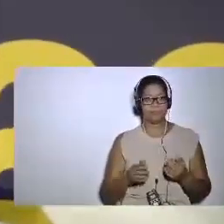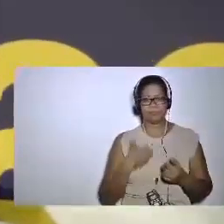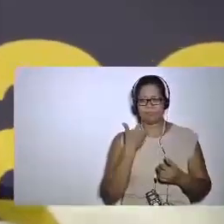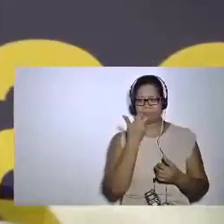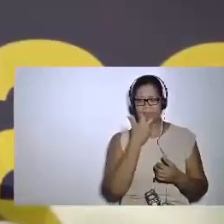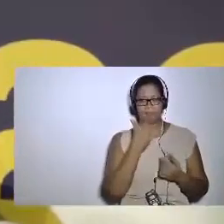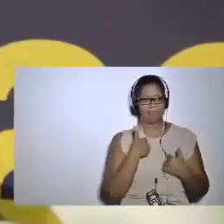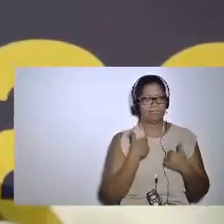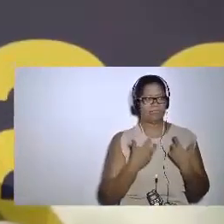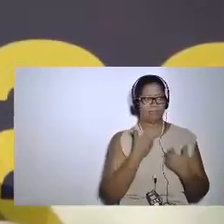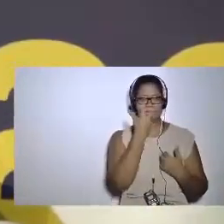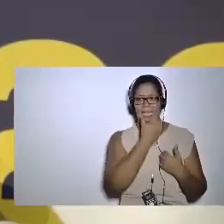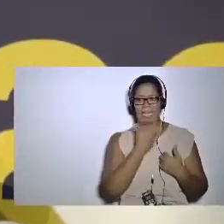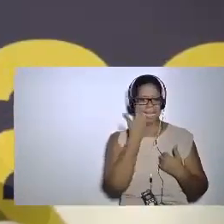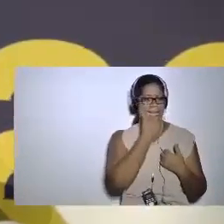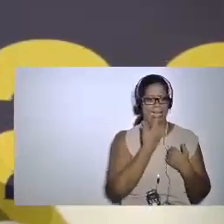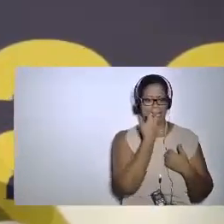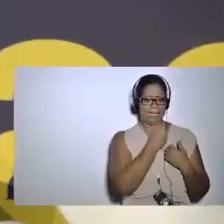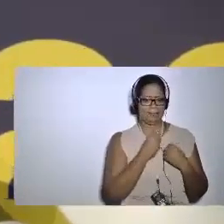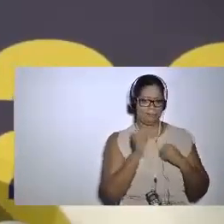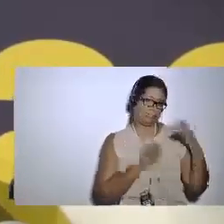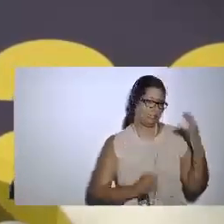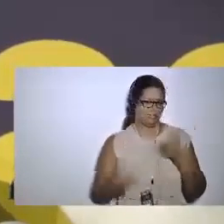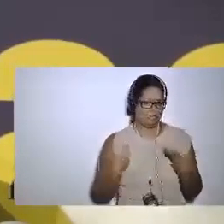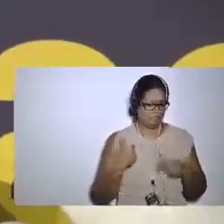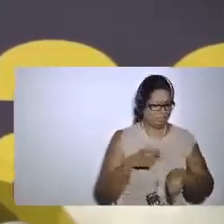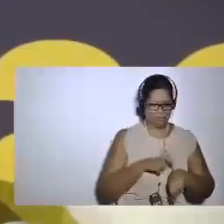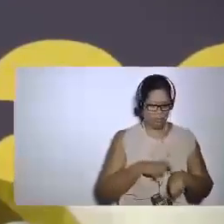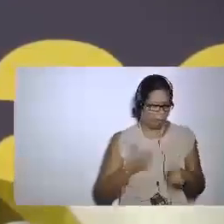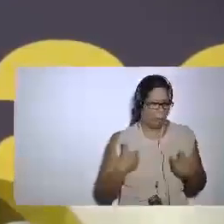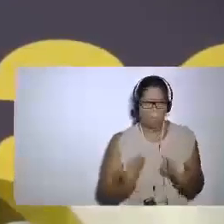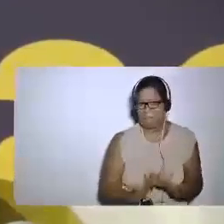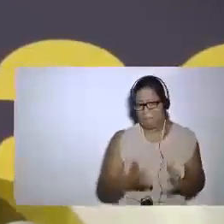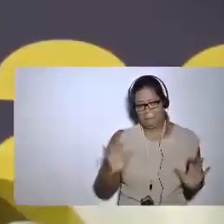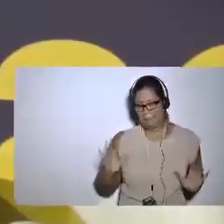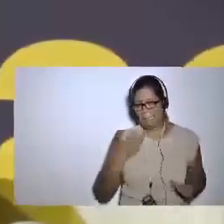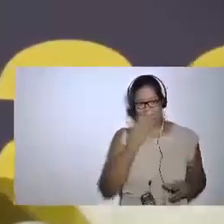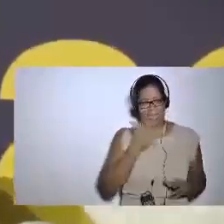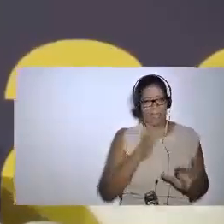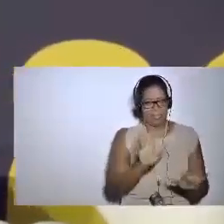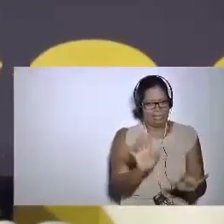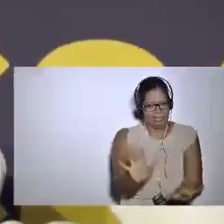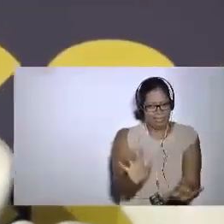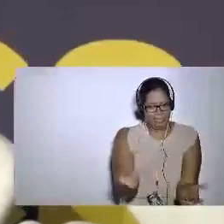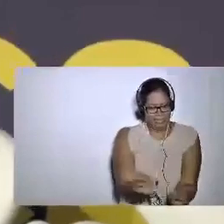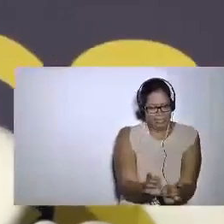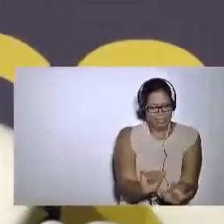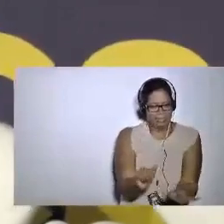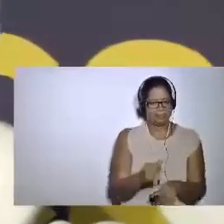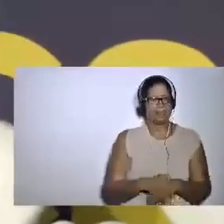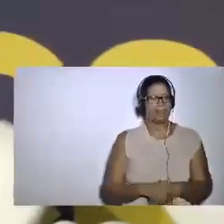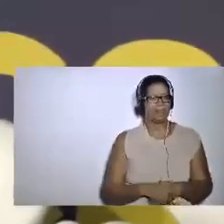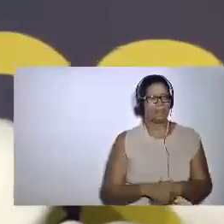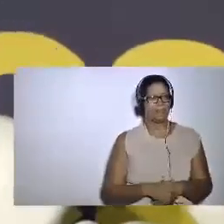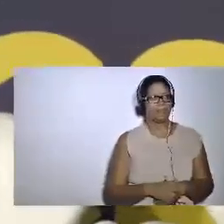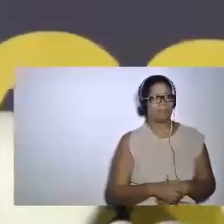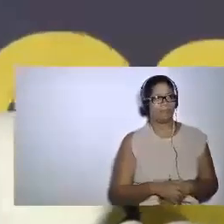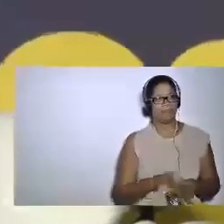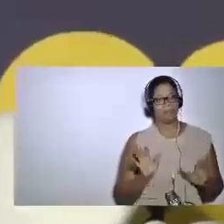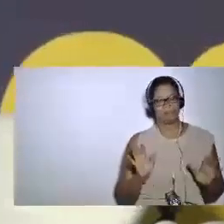Bueno, probablemente cuando estoy hablando no me estoy moderando ni cuánto tiempo llevo, pero bueno, ya